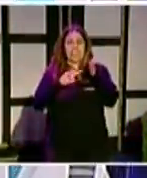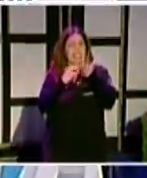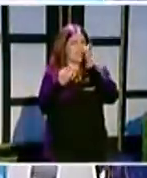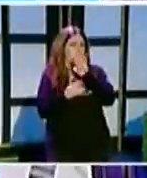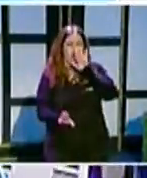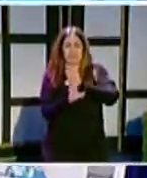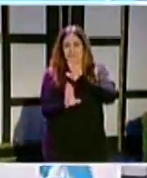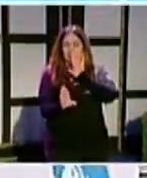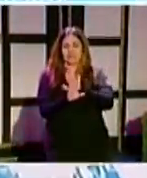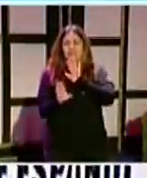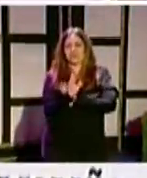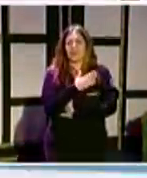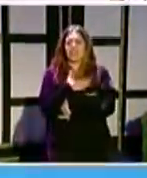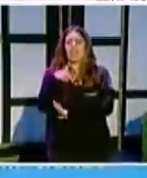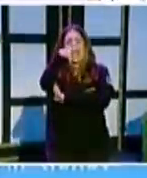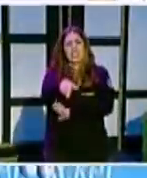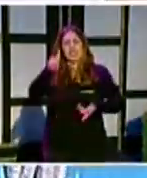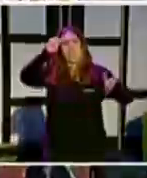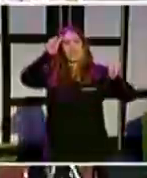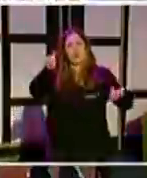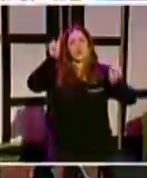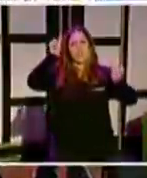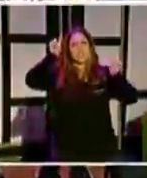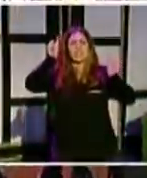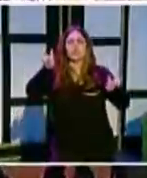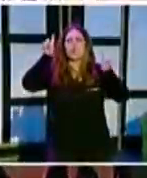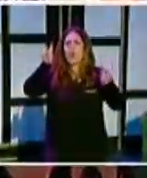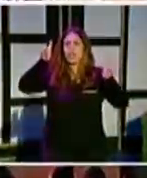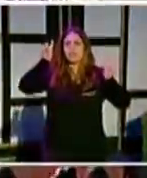Que con la educación, que con la